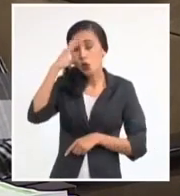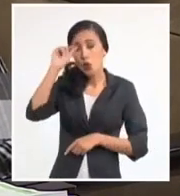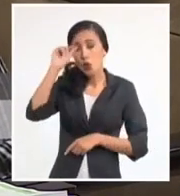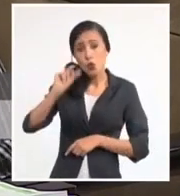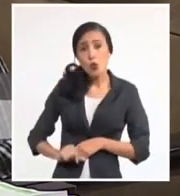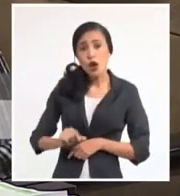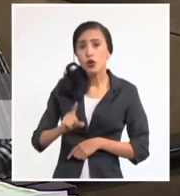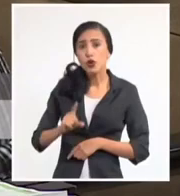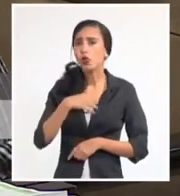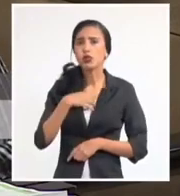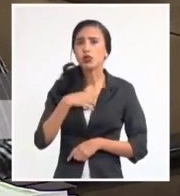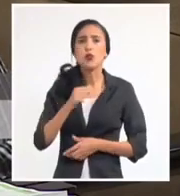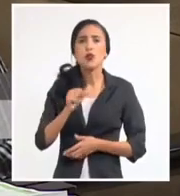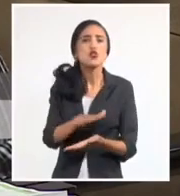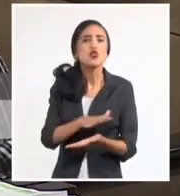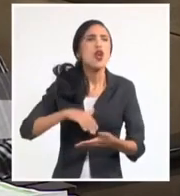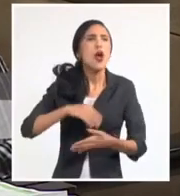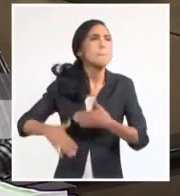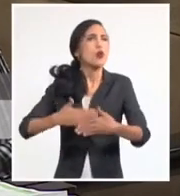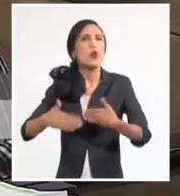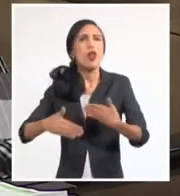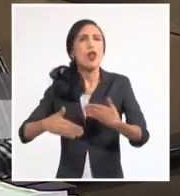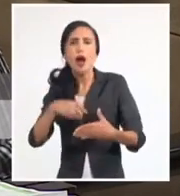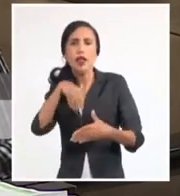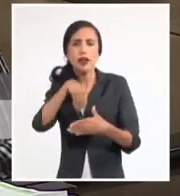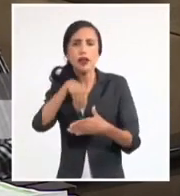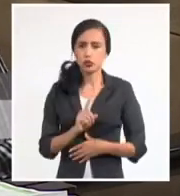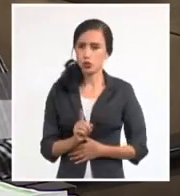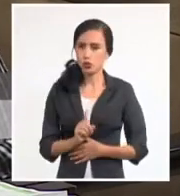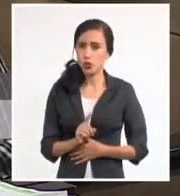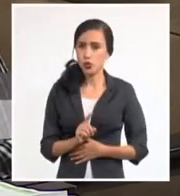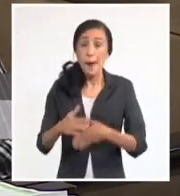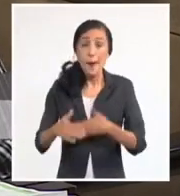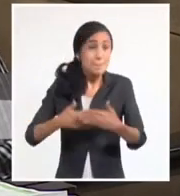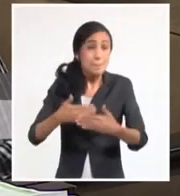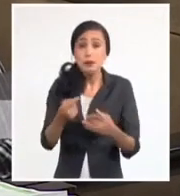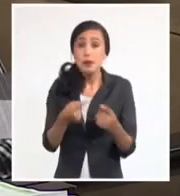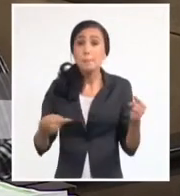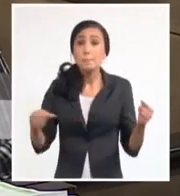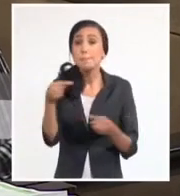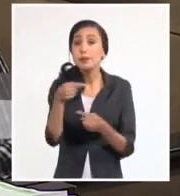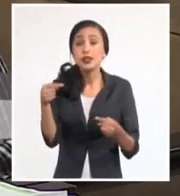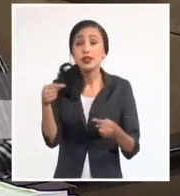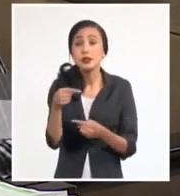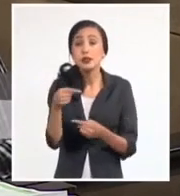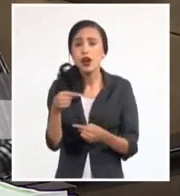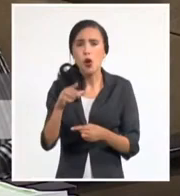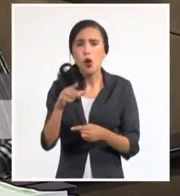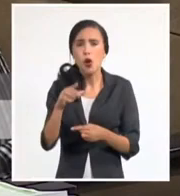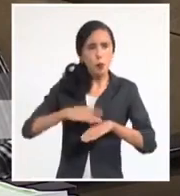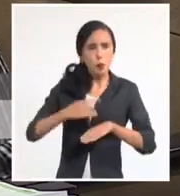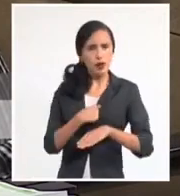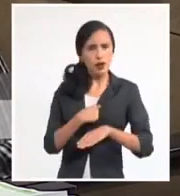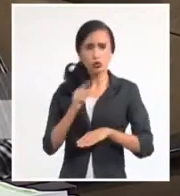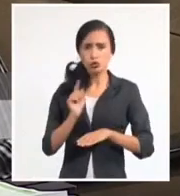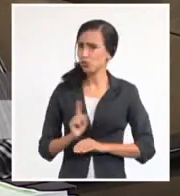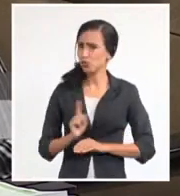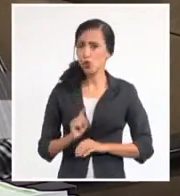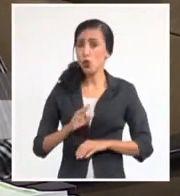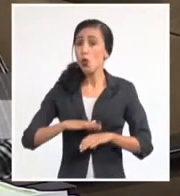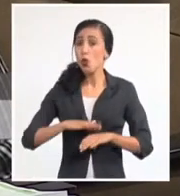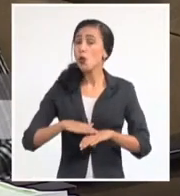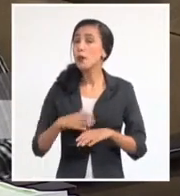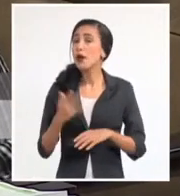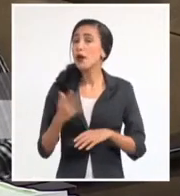en conflicto. En todo caso, el conflicto principal no lo generamos nosotros, es el que